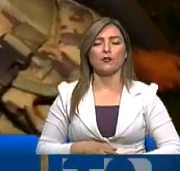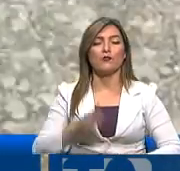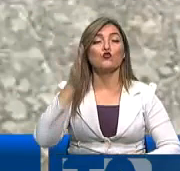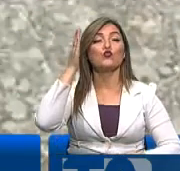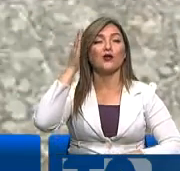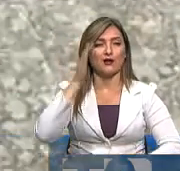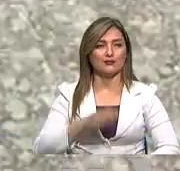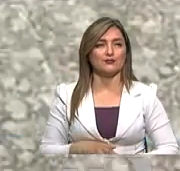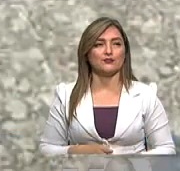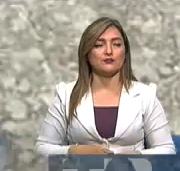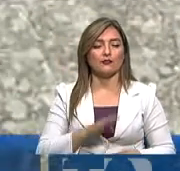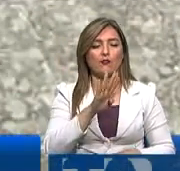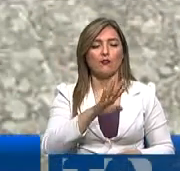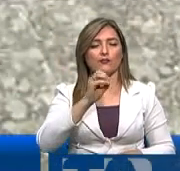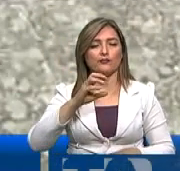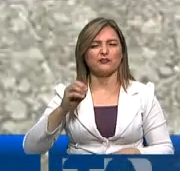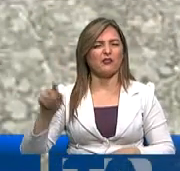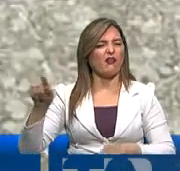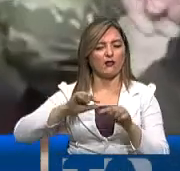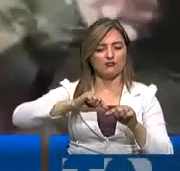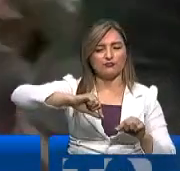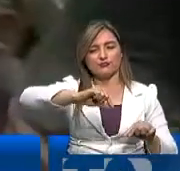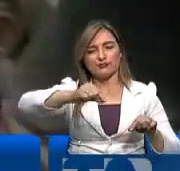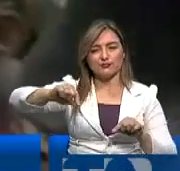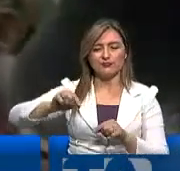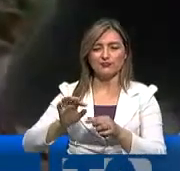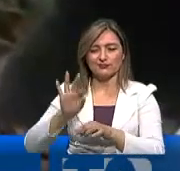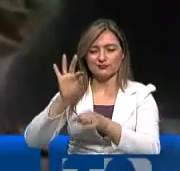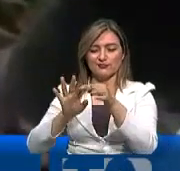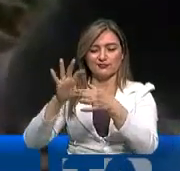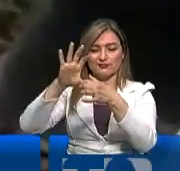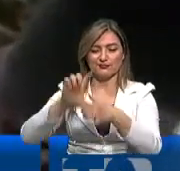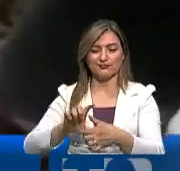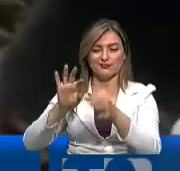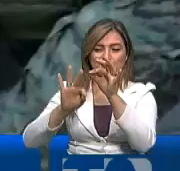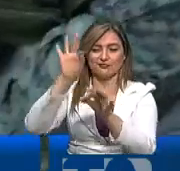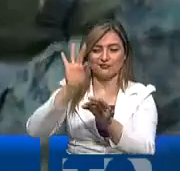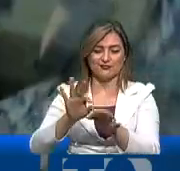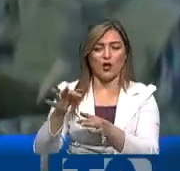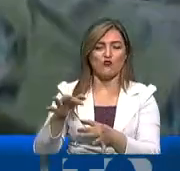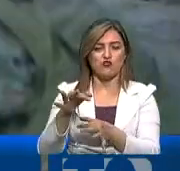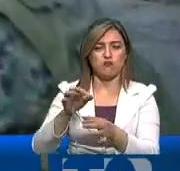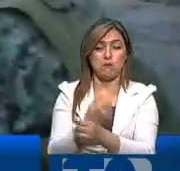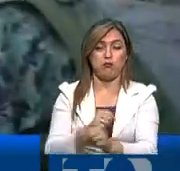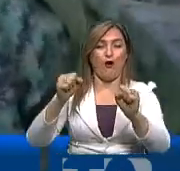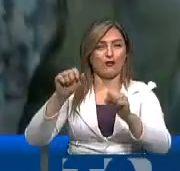Tulcán. 400 metros de mecha lenta fueron decomisados a un extranjero que se movilizaba en un